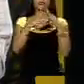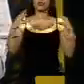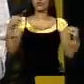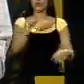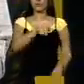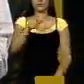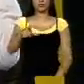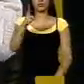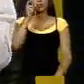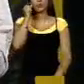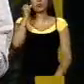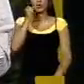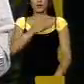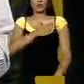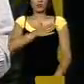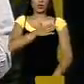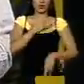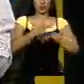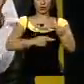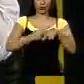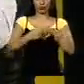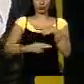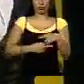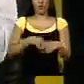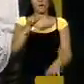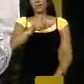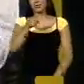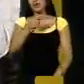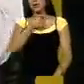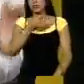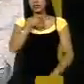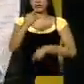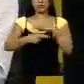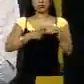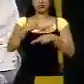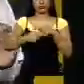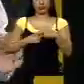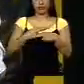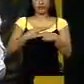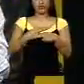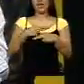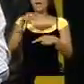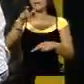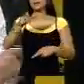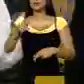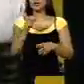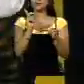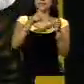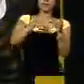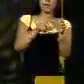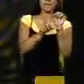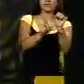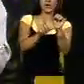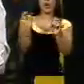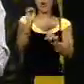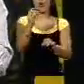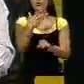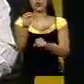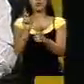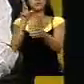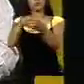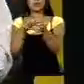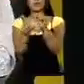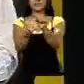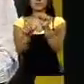toda revolucionaria, toda militante, seas, estés inscrito o no estés inscrito en el PSUV, solo que seas militante de